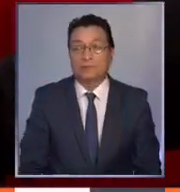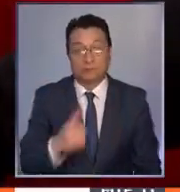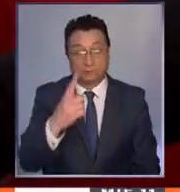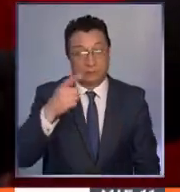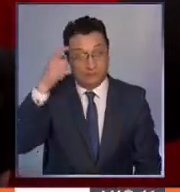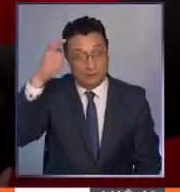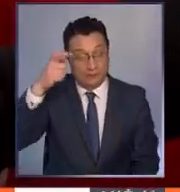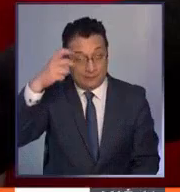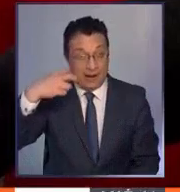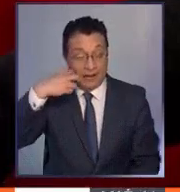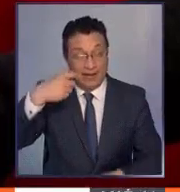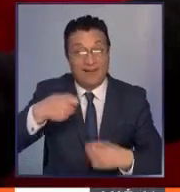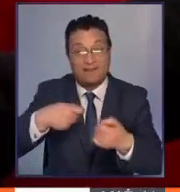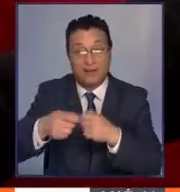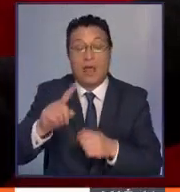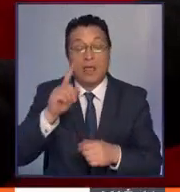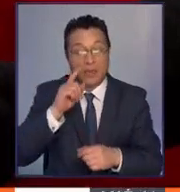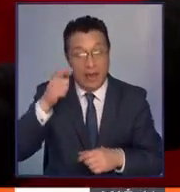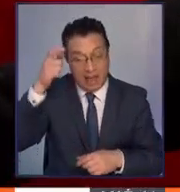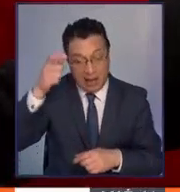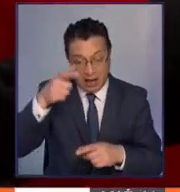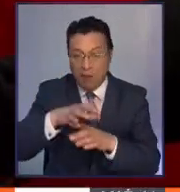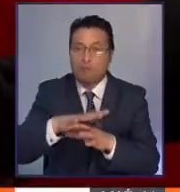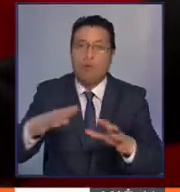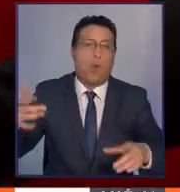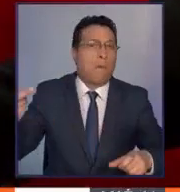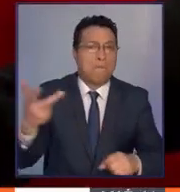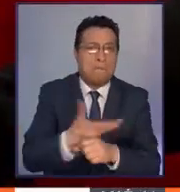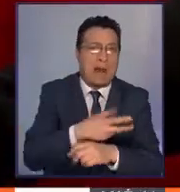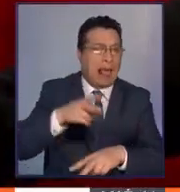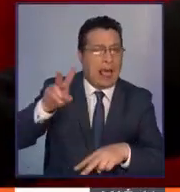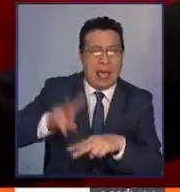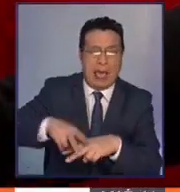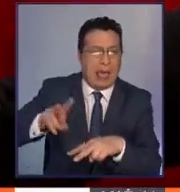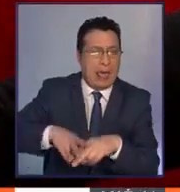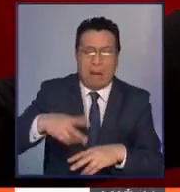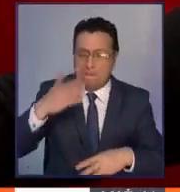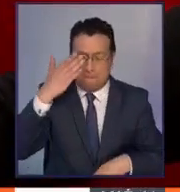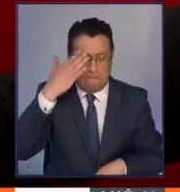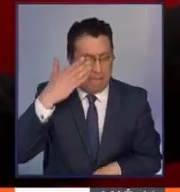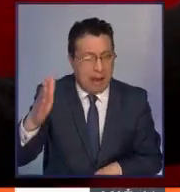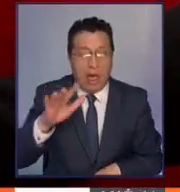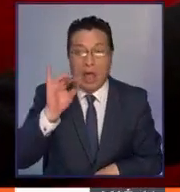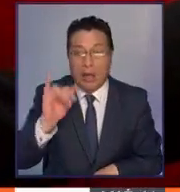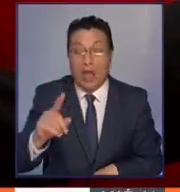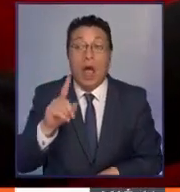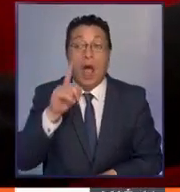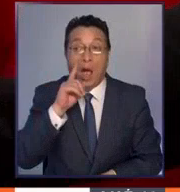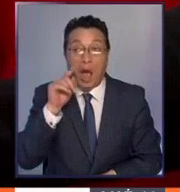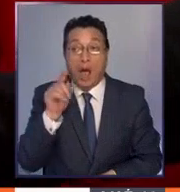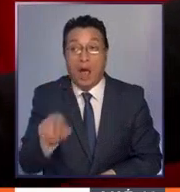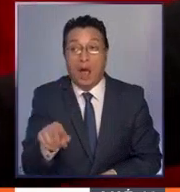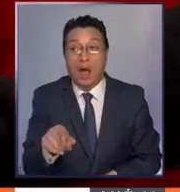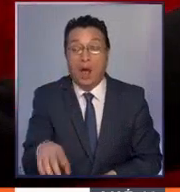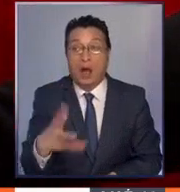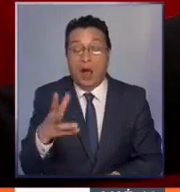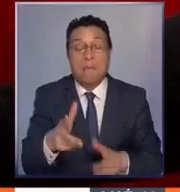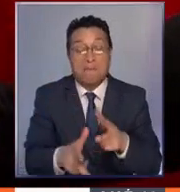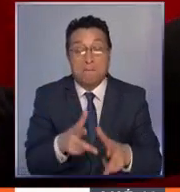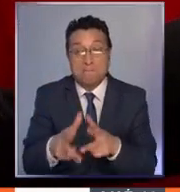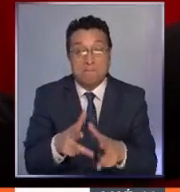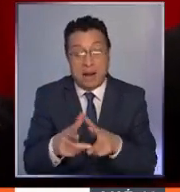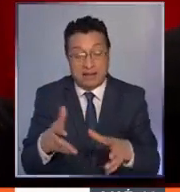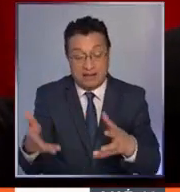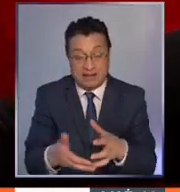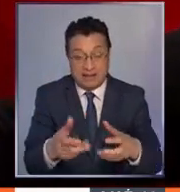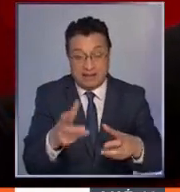carnicería que tenía carnes en muy mal estado y además tenía la presencia de, en las máquinas donde